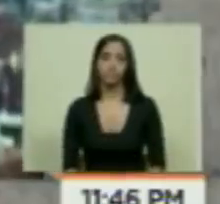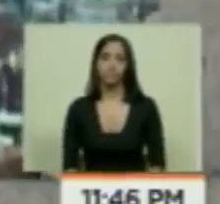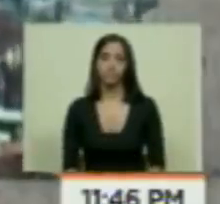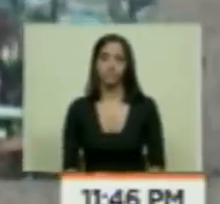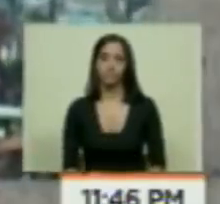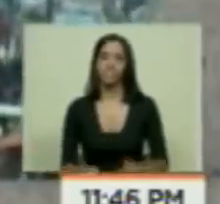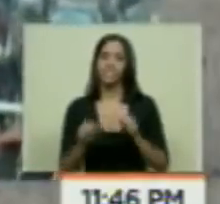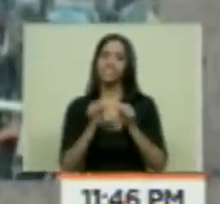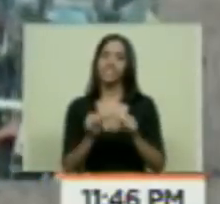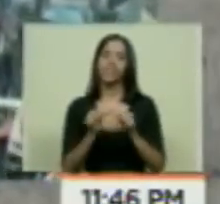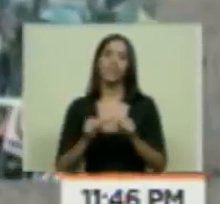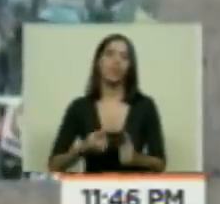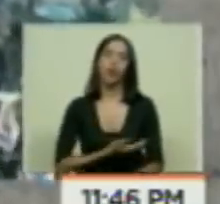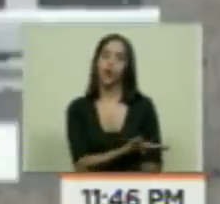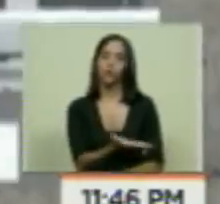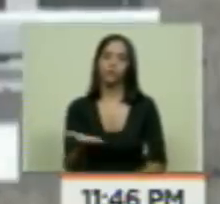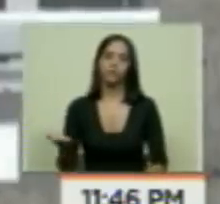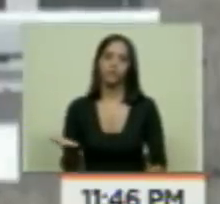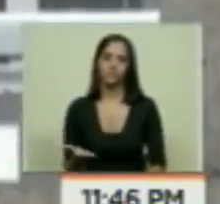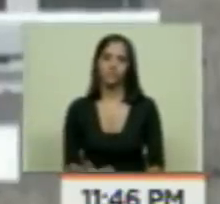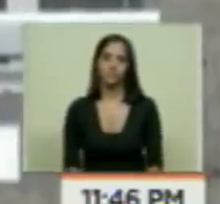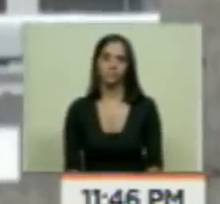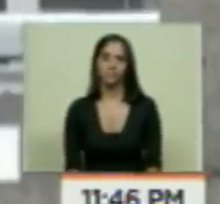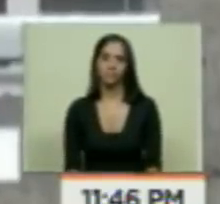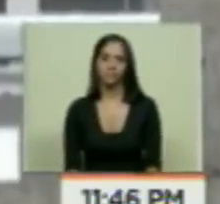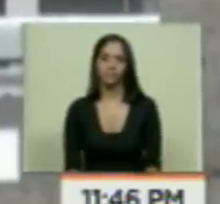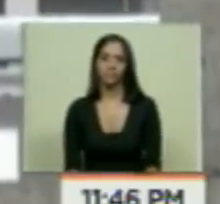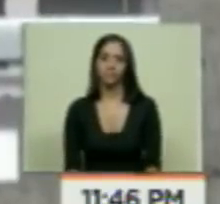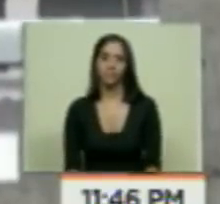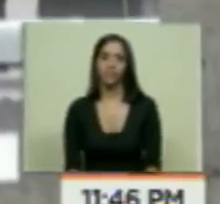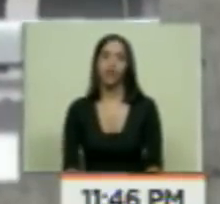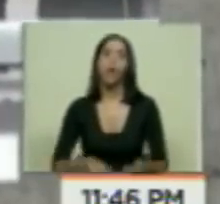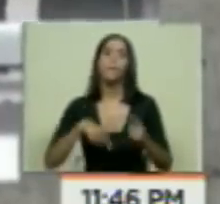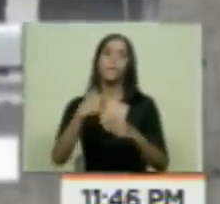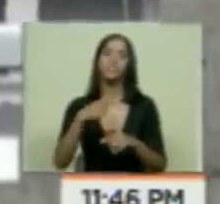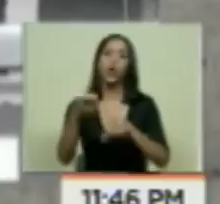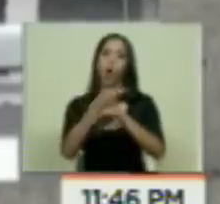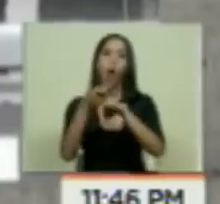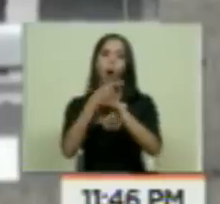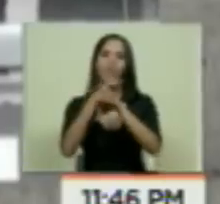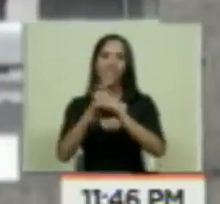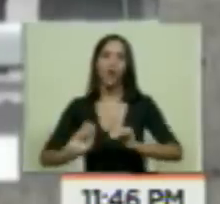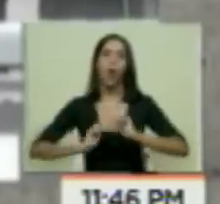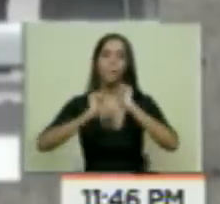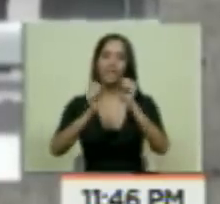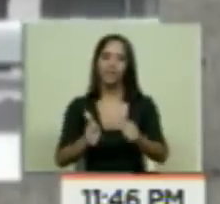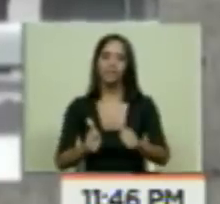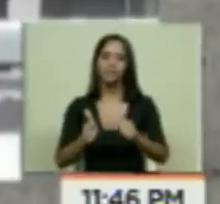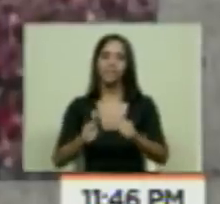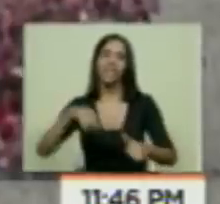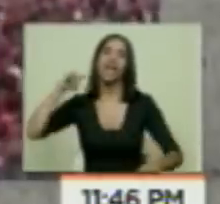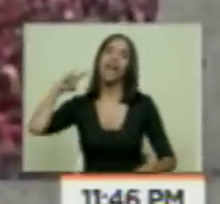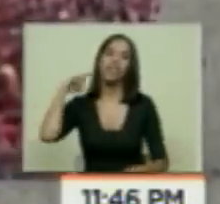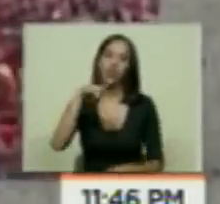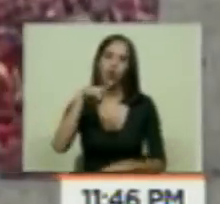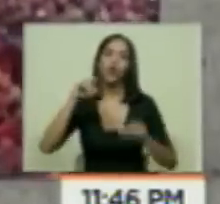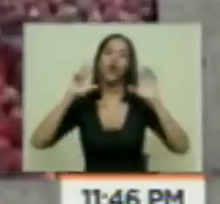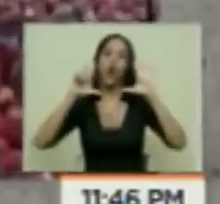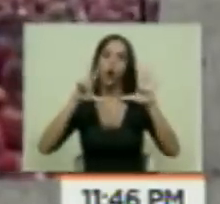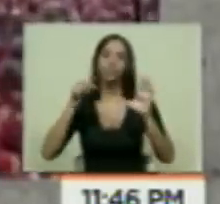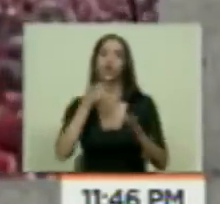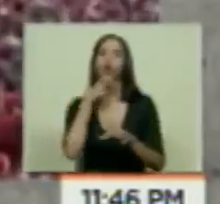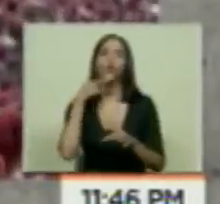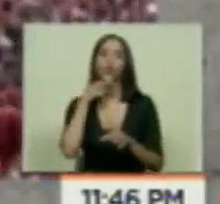seguiré con ustedes. Mi próximo gobierno comienza el lunes 8 de